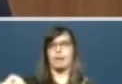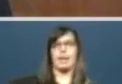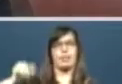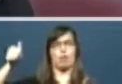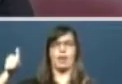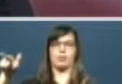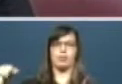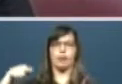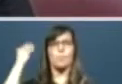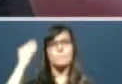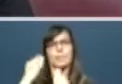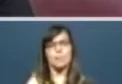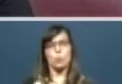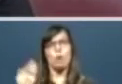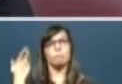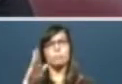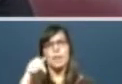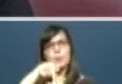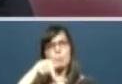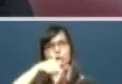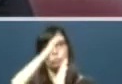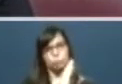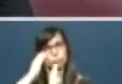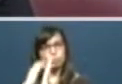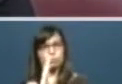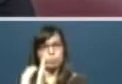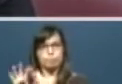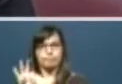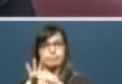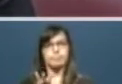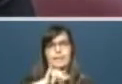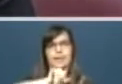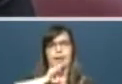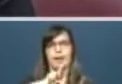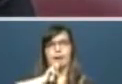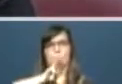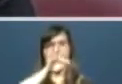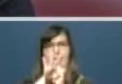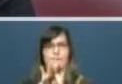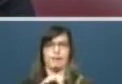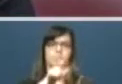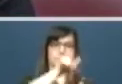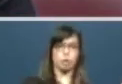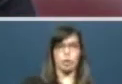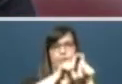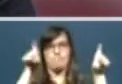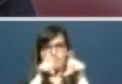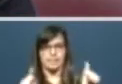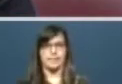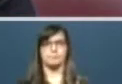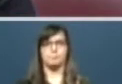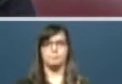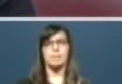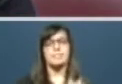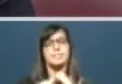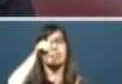significativa reducción de los tributos sobre las rentas de las personas físicas y las sociedades señoras y